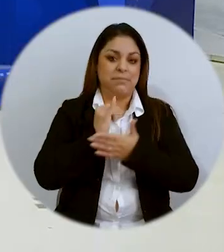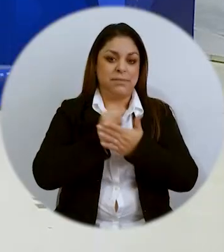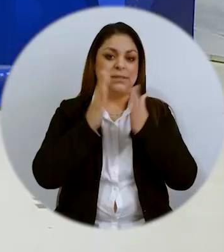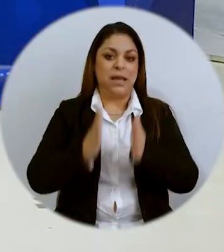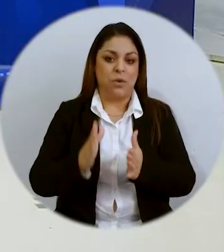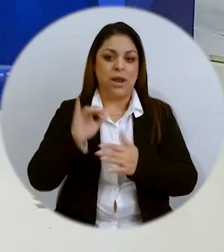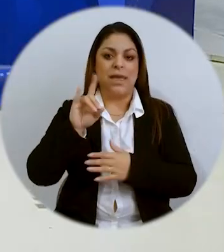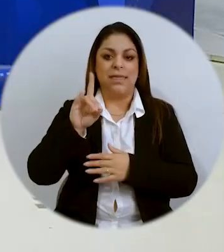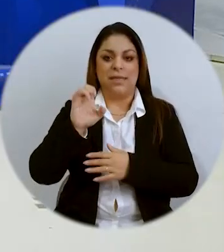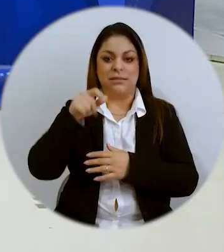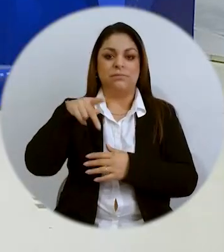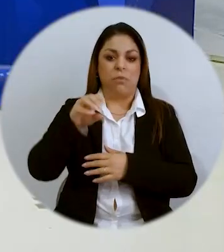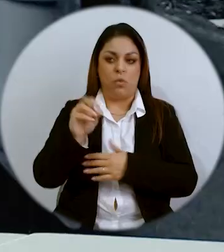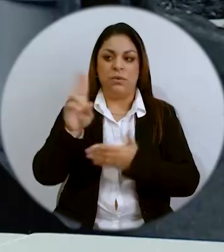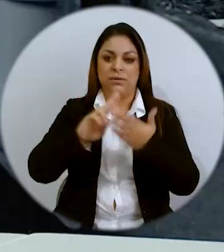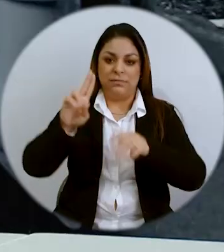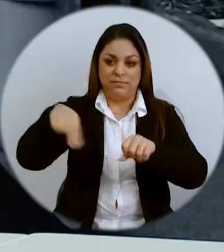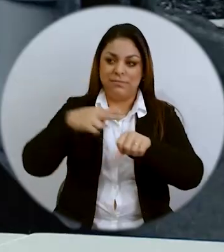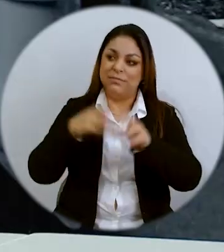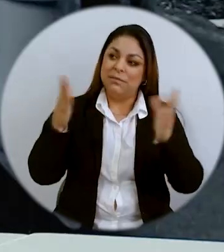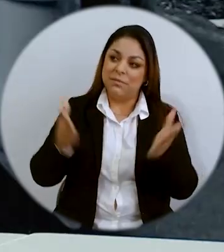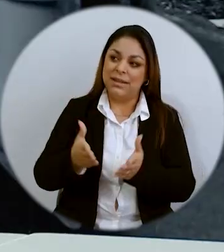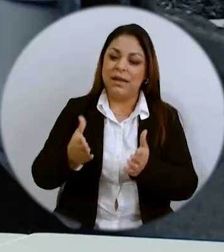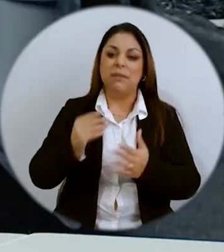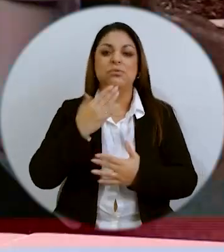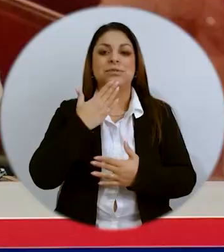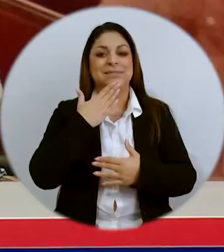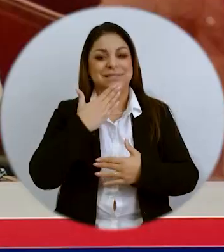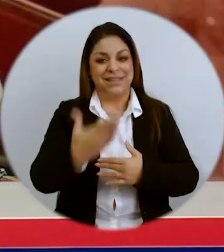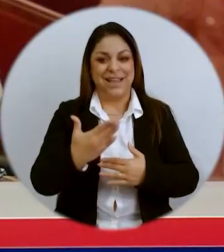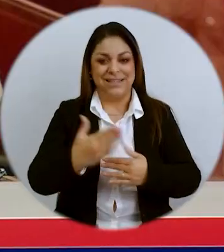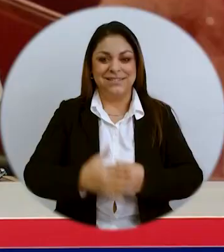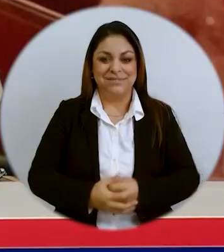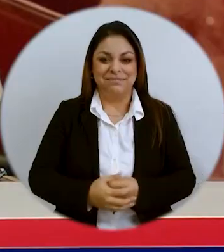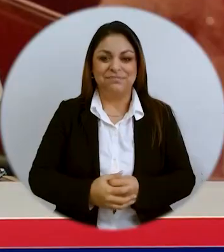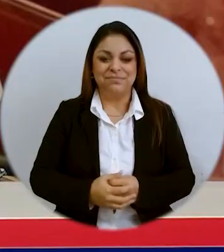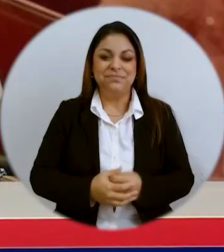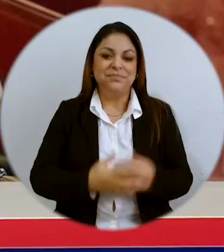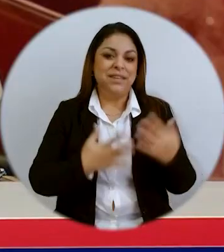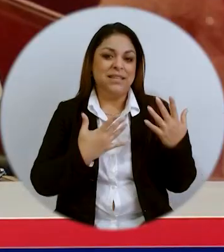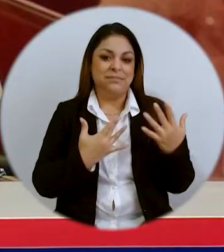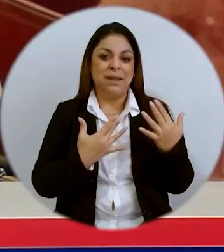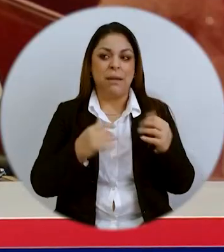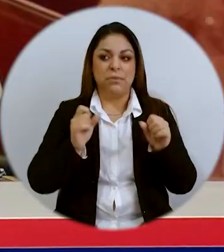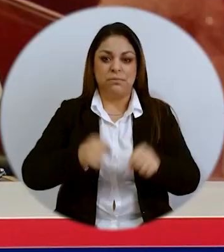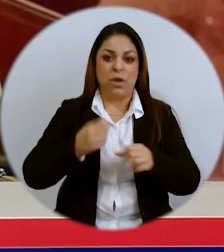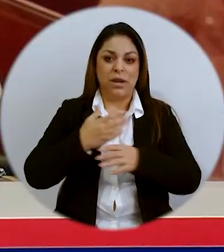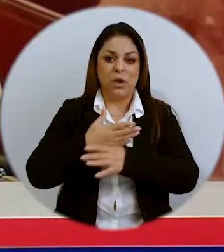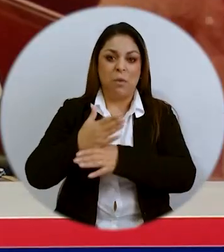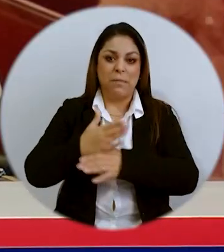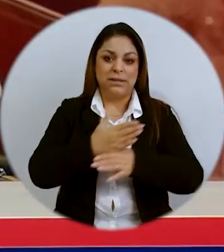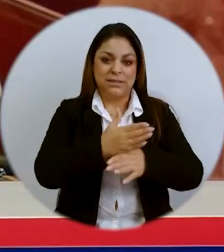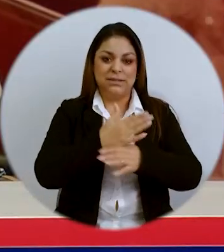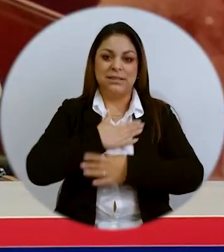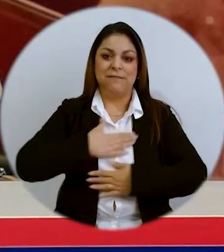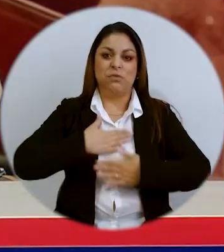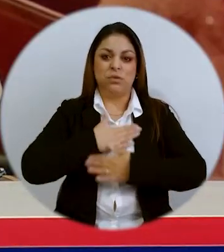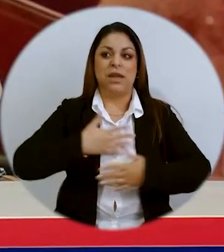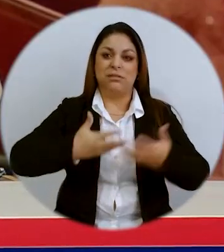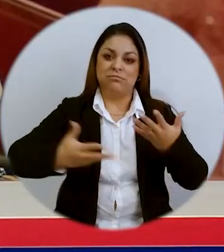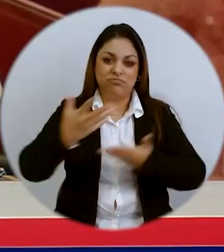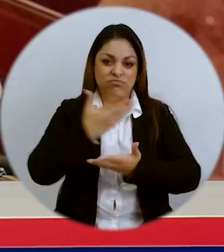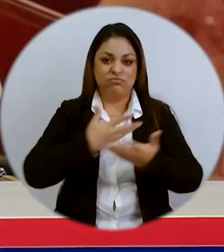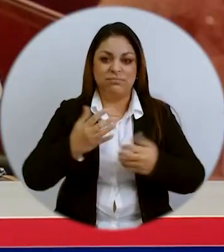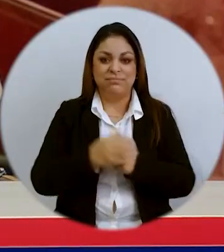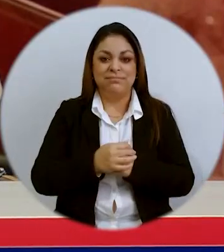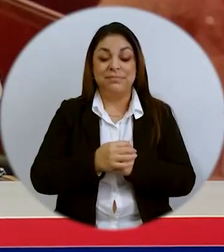es investigadora del IDESPO de la Universidad Nacional. Bienvenida, Marta. Muchísimas gracias y esperamos poder compartir y disfrutar de esta